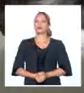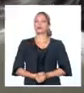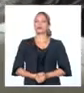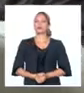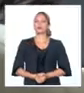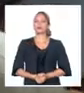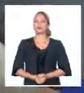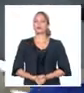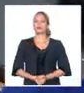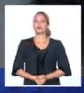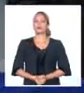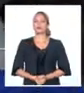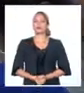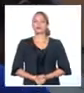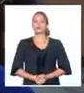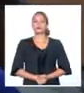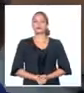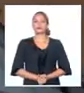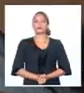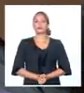Héctor Martínez, Canal Cubano de Noticias.